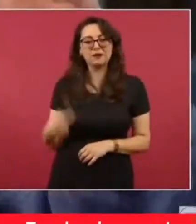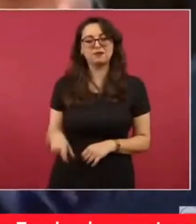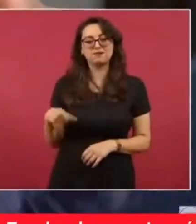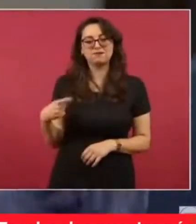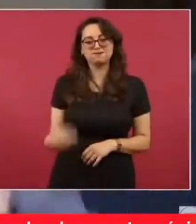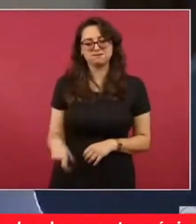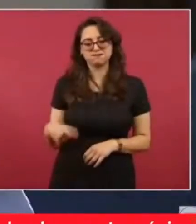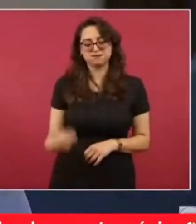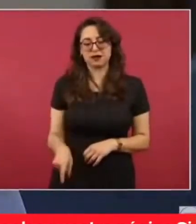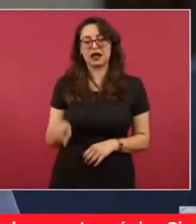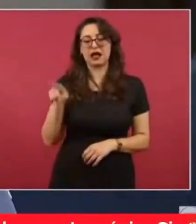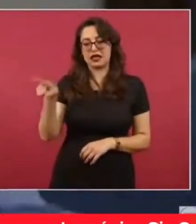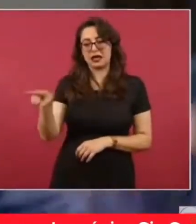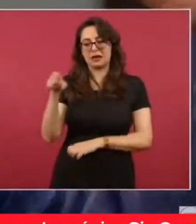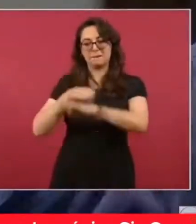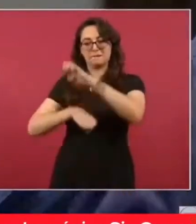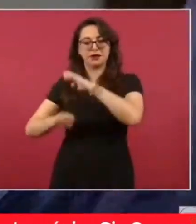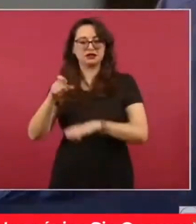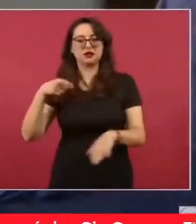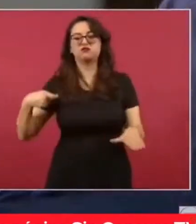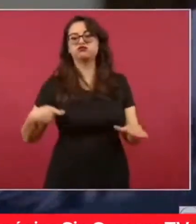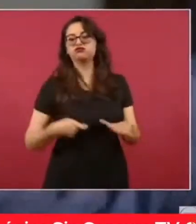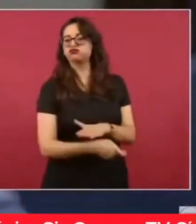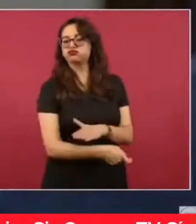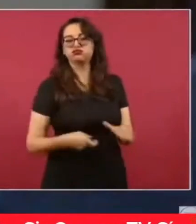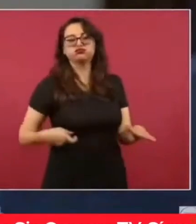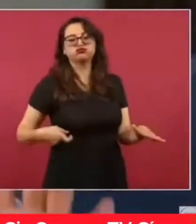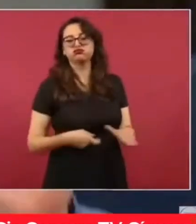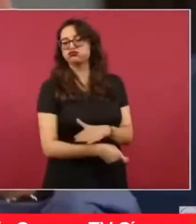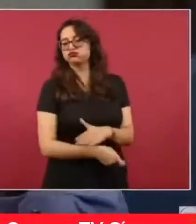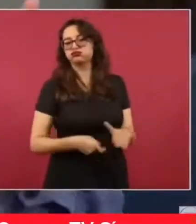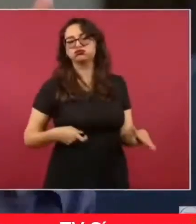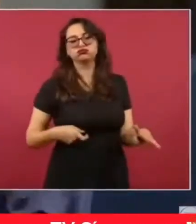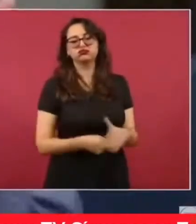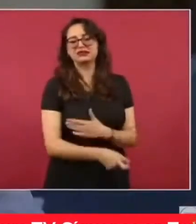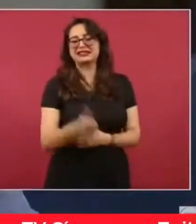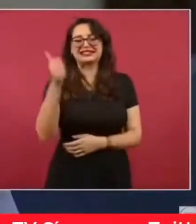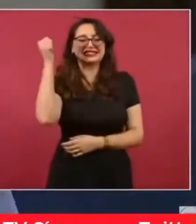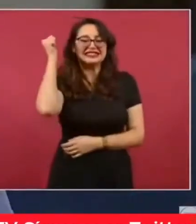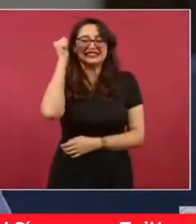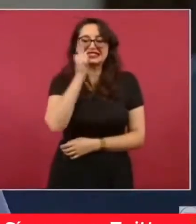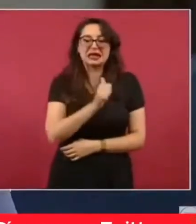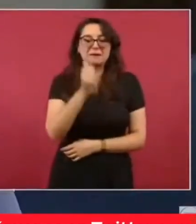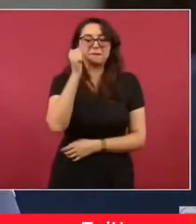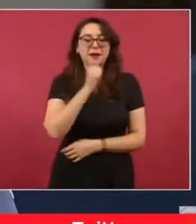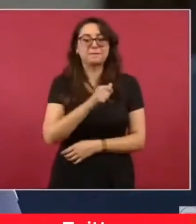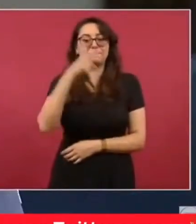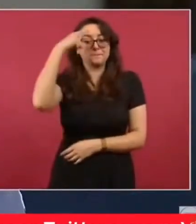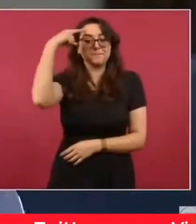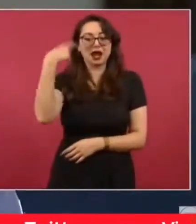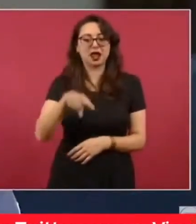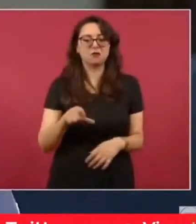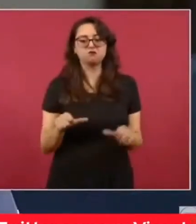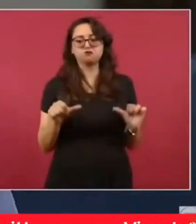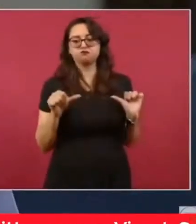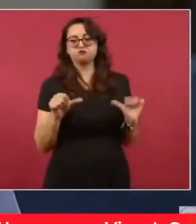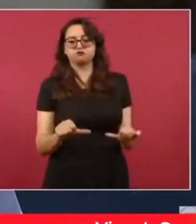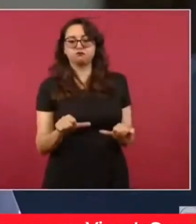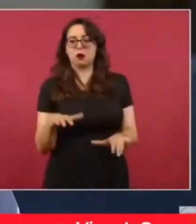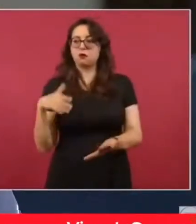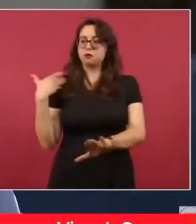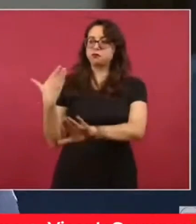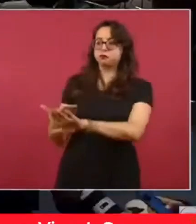sido financiados por esta empresa calica en otros proyectos que no pues yo creo que para que no toquen su el suyo va porque no